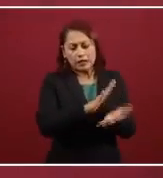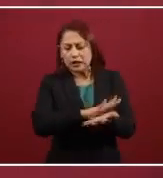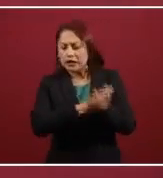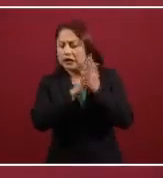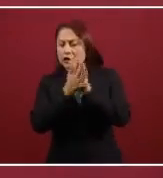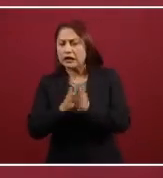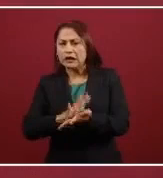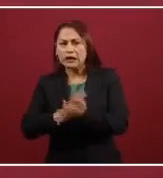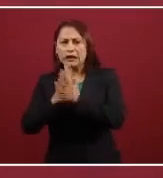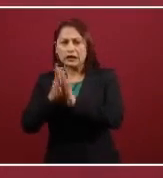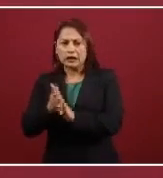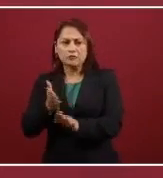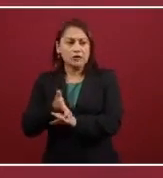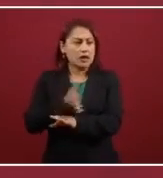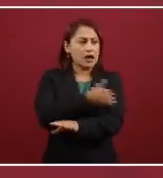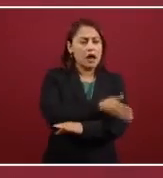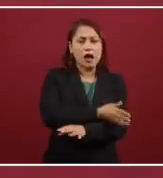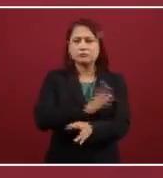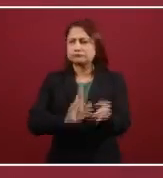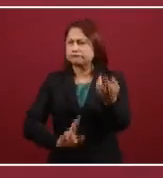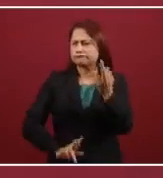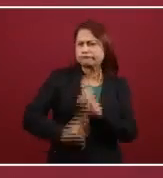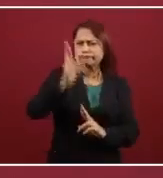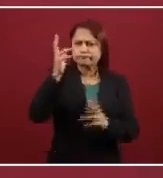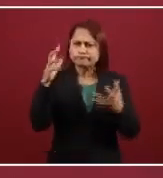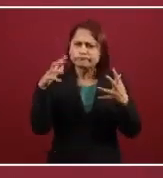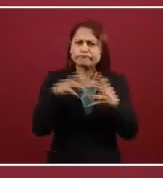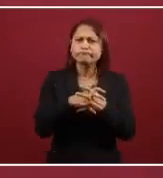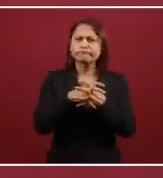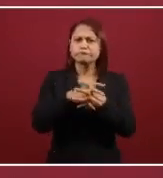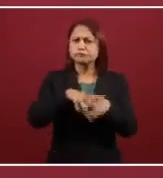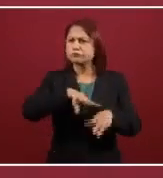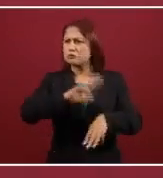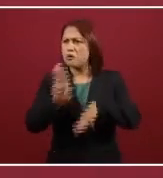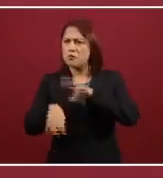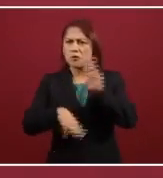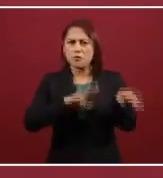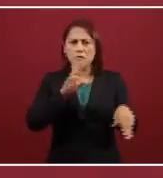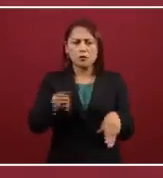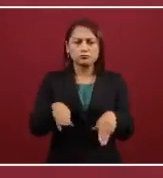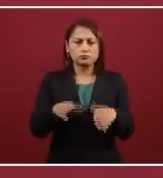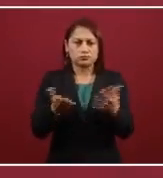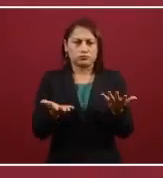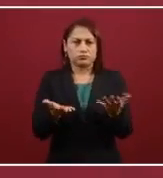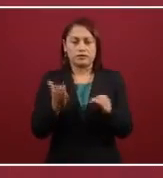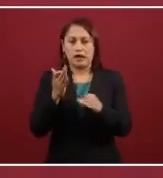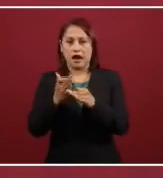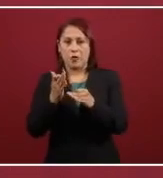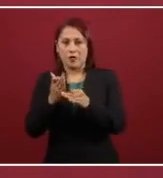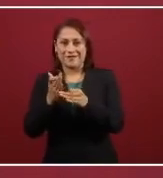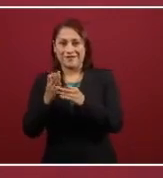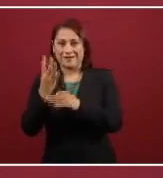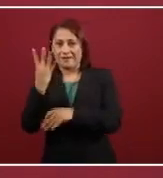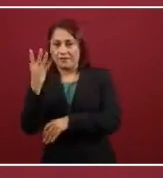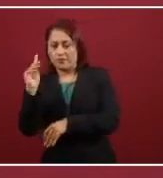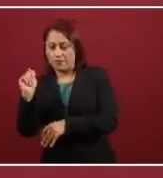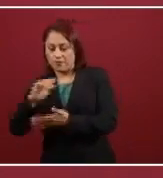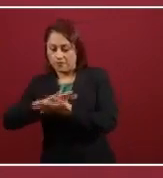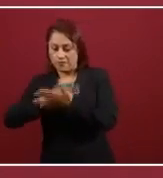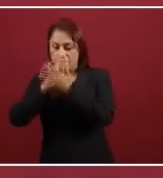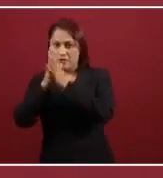humanas. Esta es una transformación muy profunda, igual que la independencia, igual que la